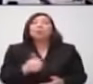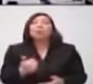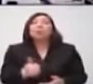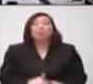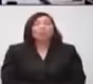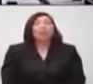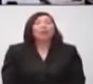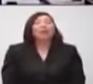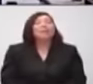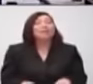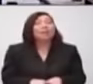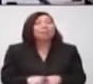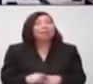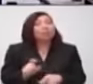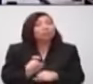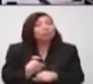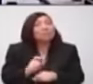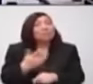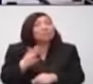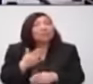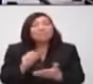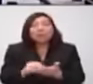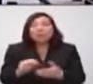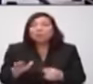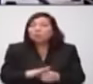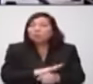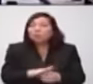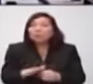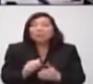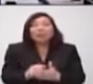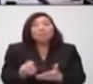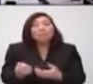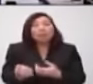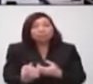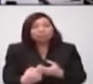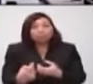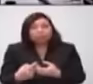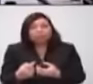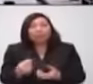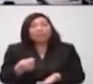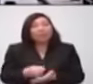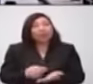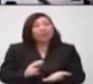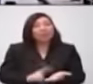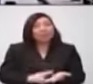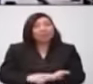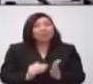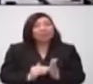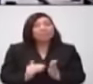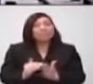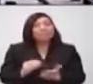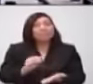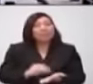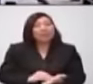lado, también una orientación a poder ser más eficiente en la recaudación de los tributos. Esta mayor